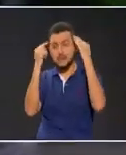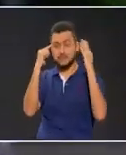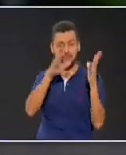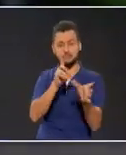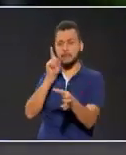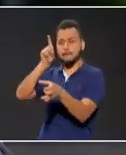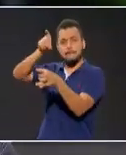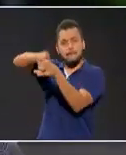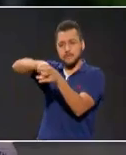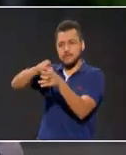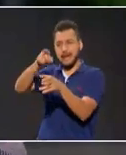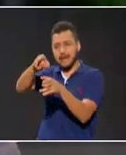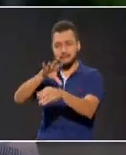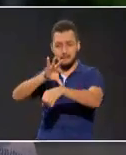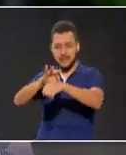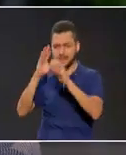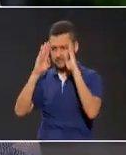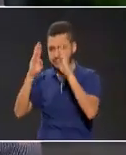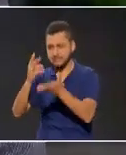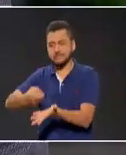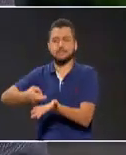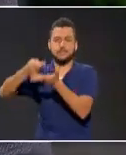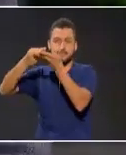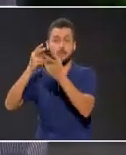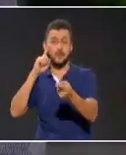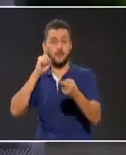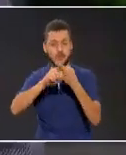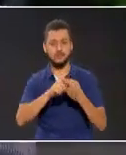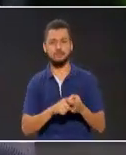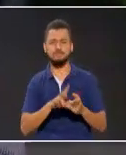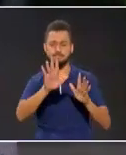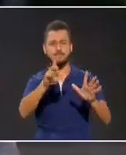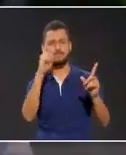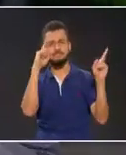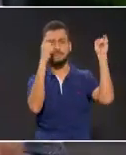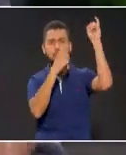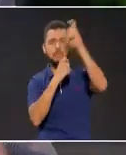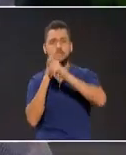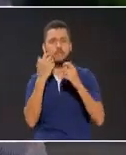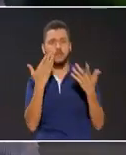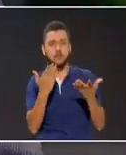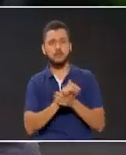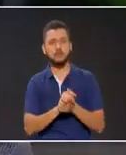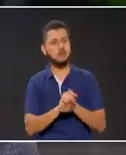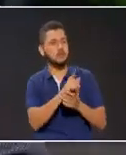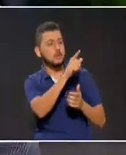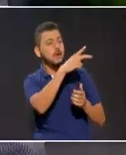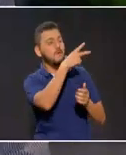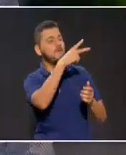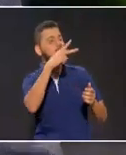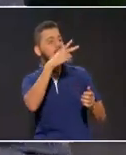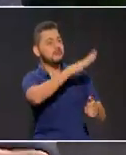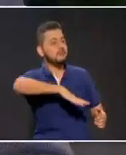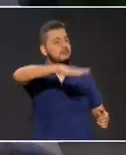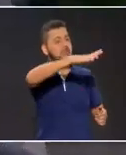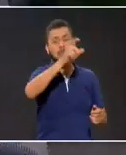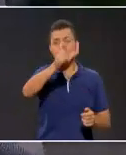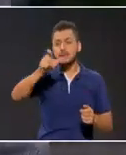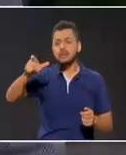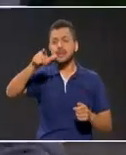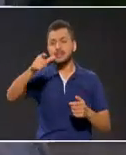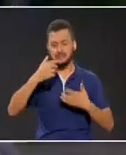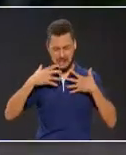otro lado, hay que continuar con los procesos de rehabilitación. La pregunta es, ¿cuál es el camino? ¿Mandarlos para una finca a unas personas que han vivido todo el tiempo en